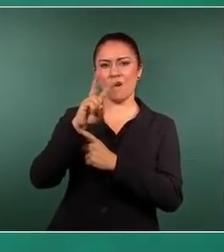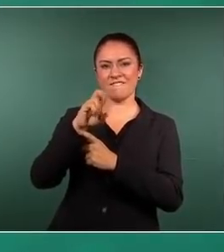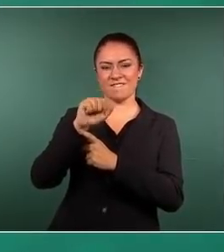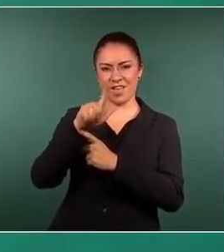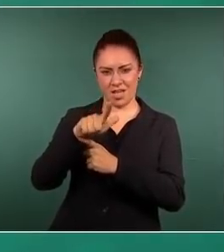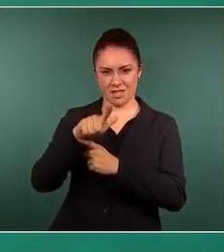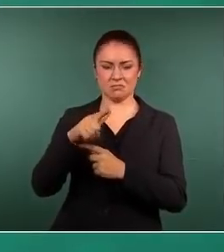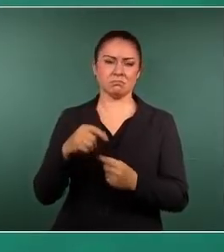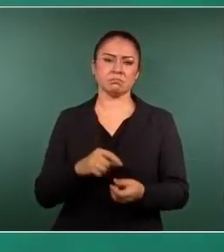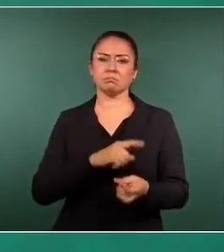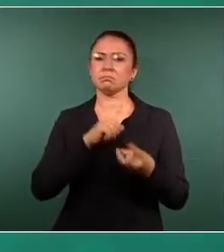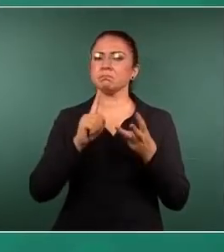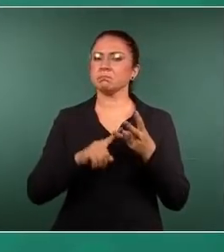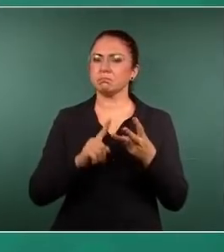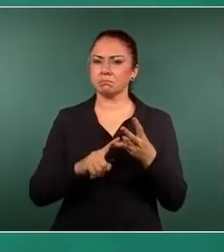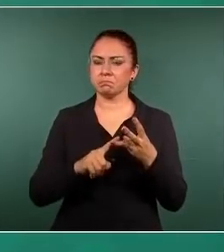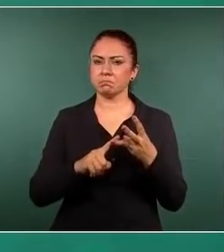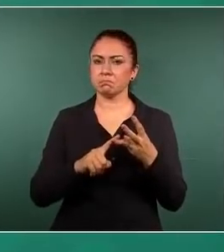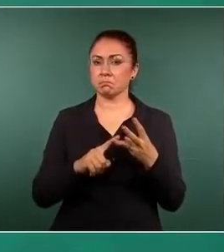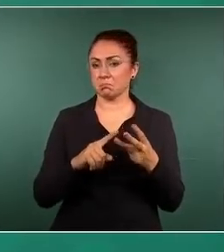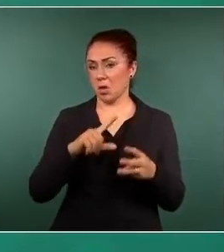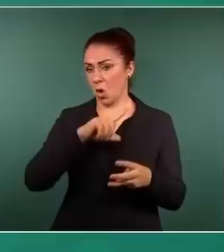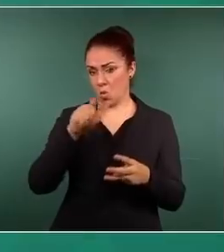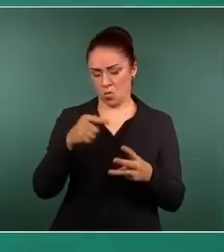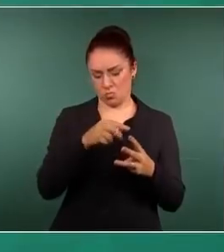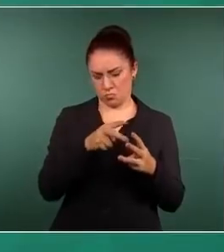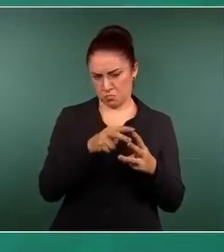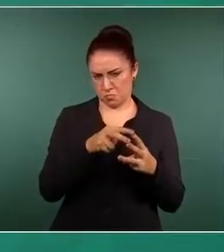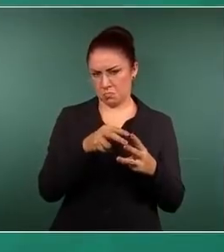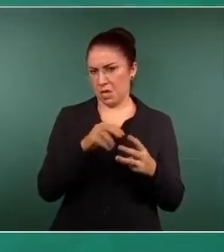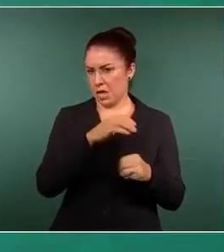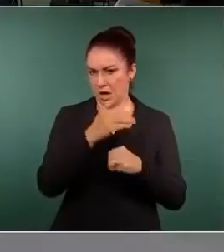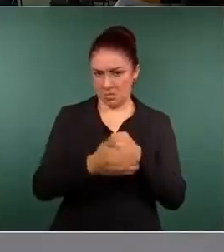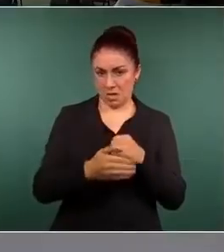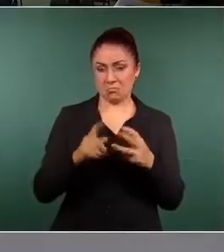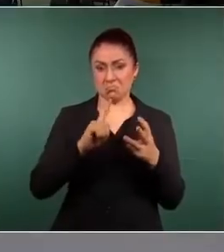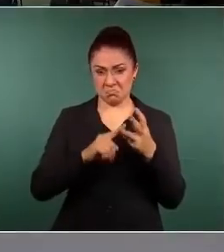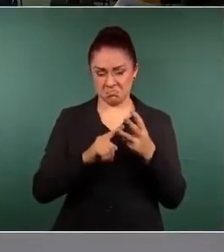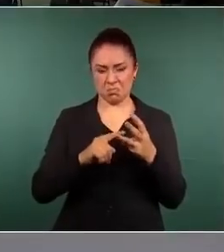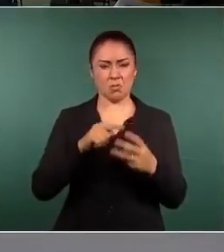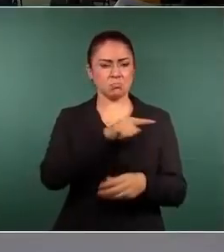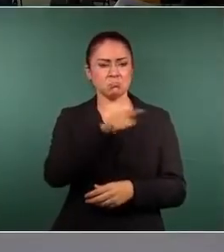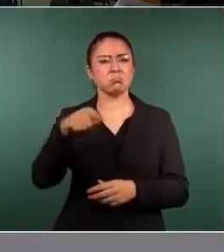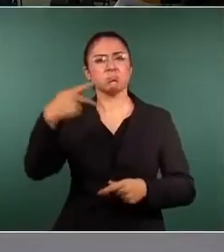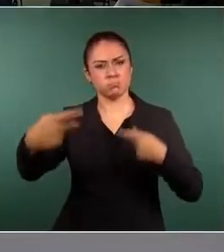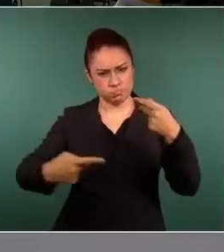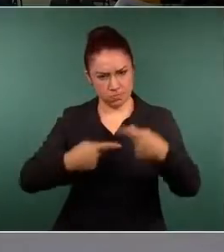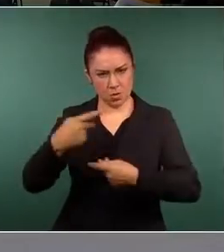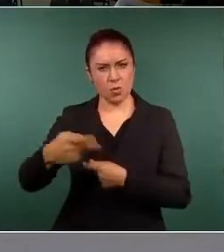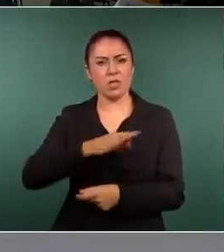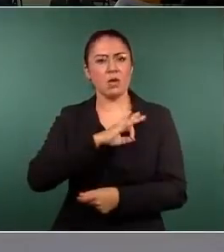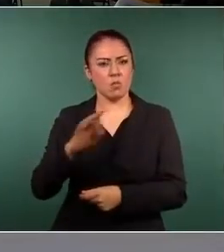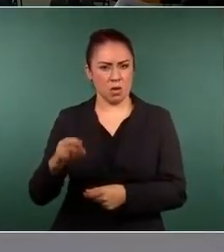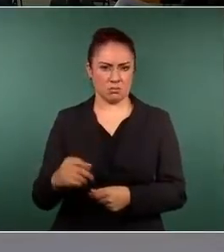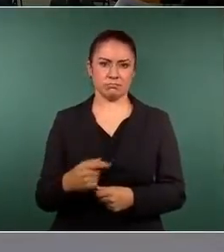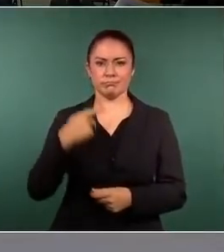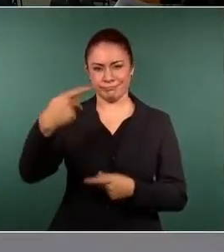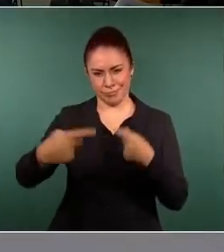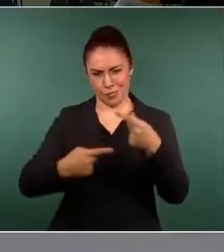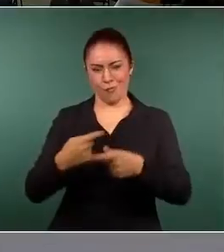y terminando estas dos exposiciones abrimos para preguntas y respuestas